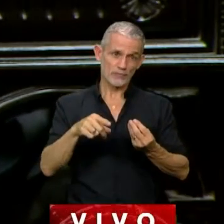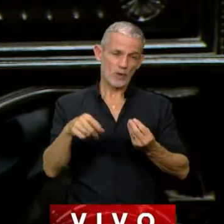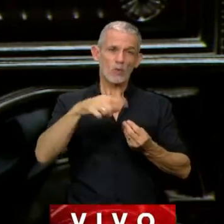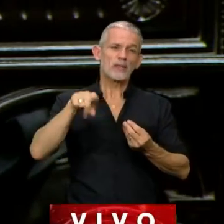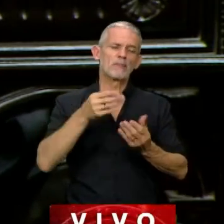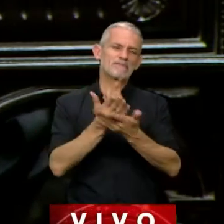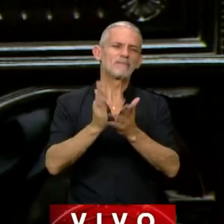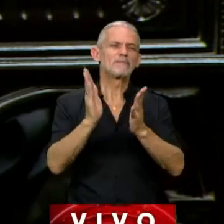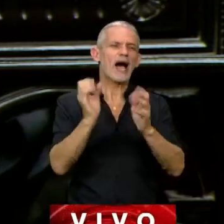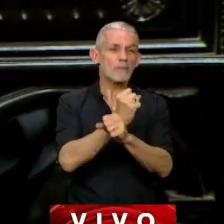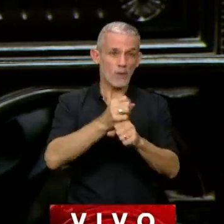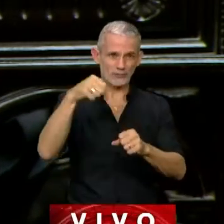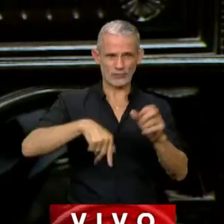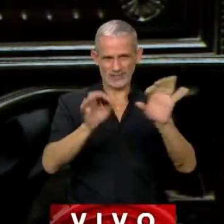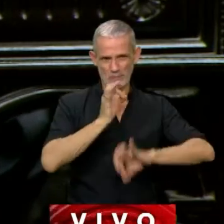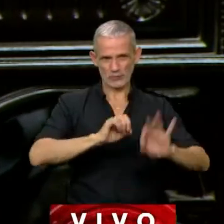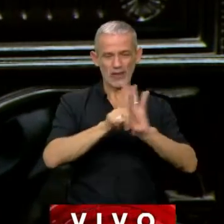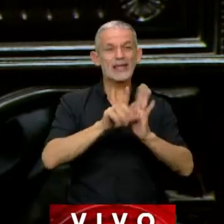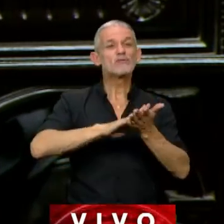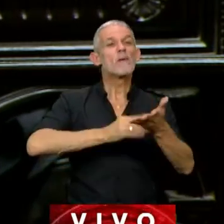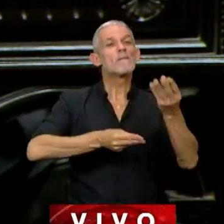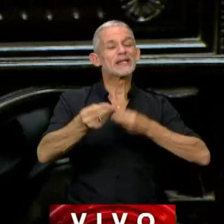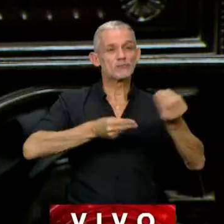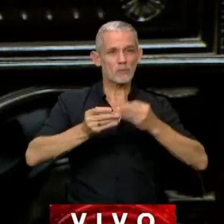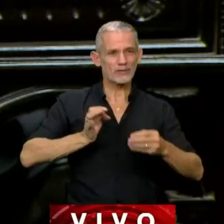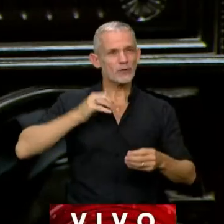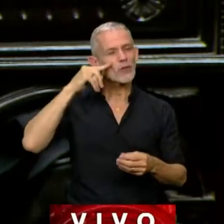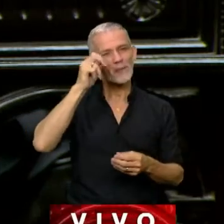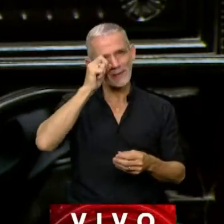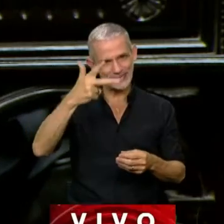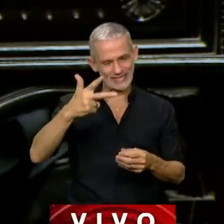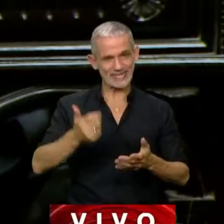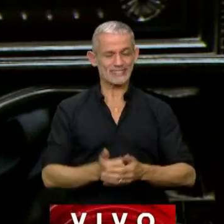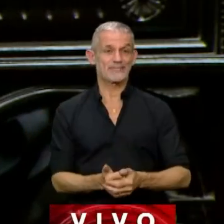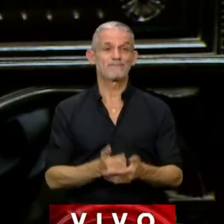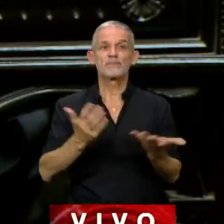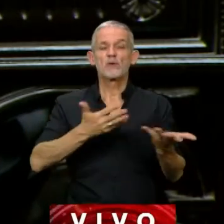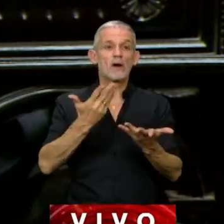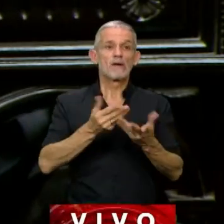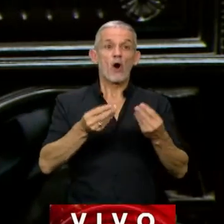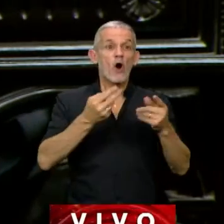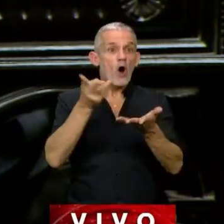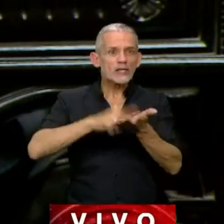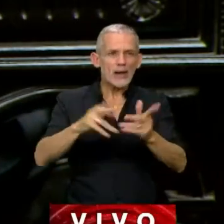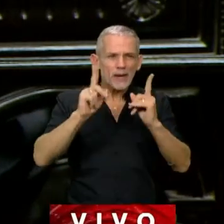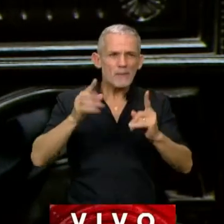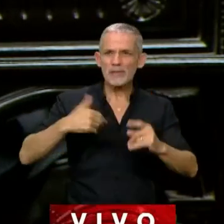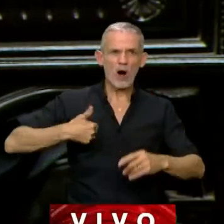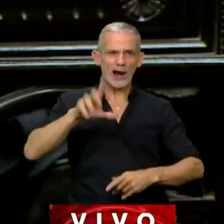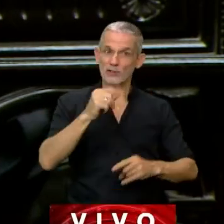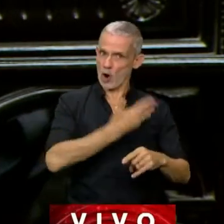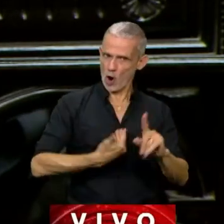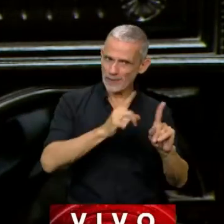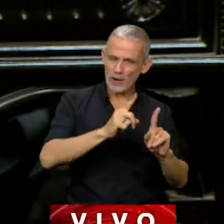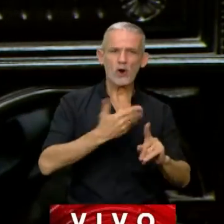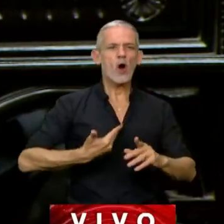la aprobación de este proyecto de presupuesto 2023. No se puede volver a dejar al país, no al